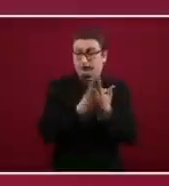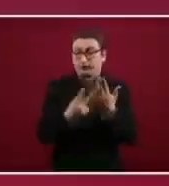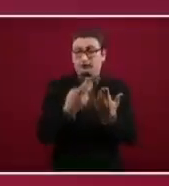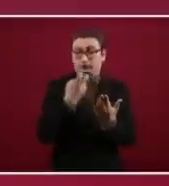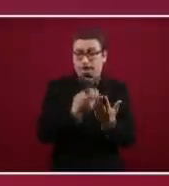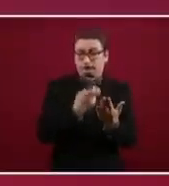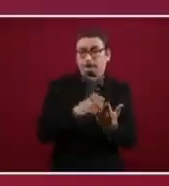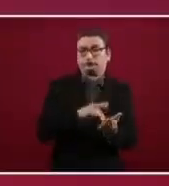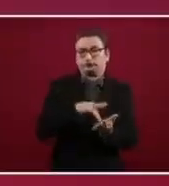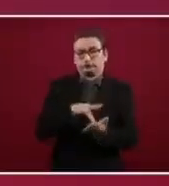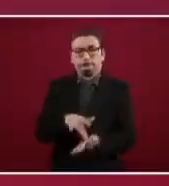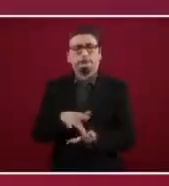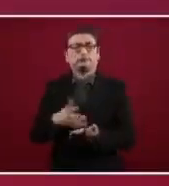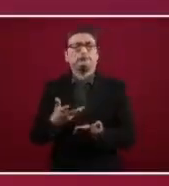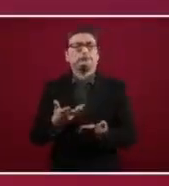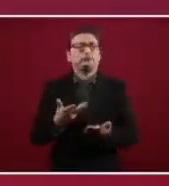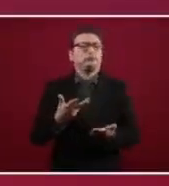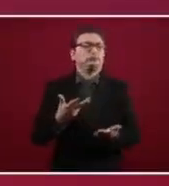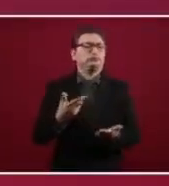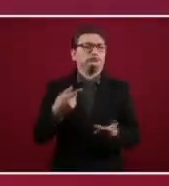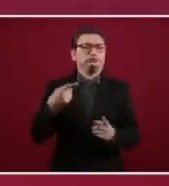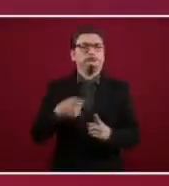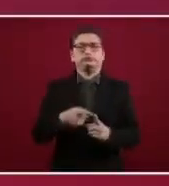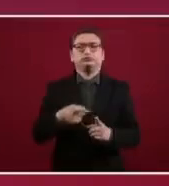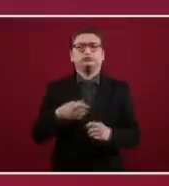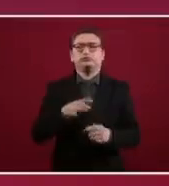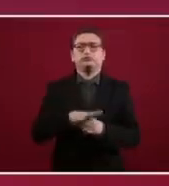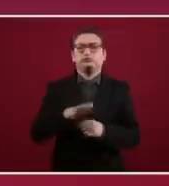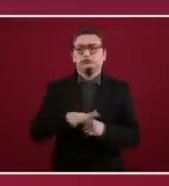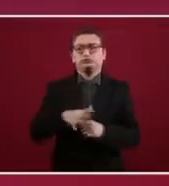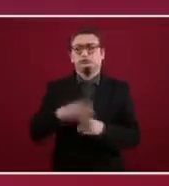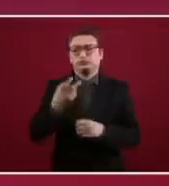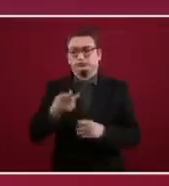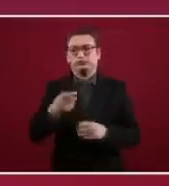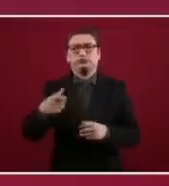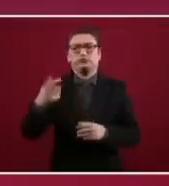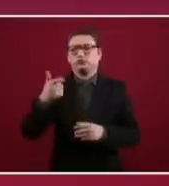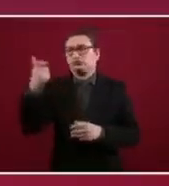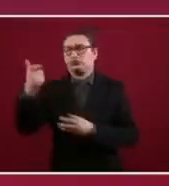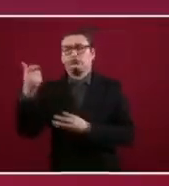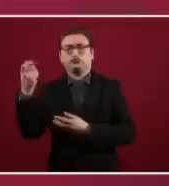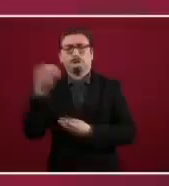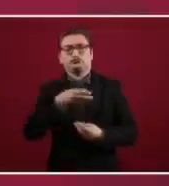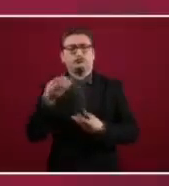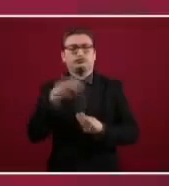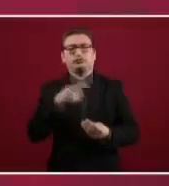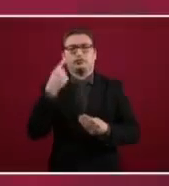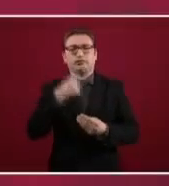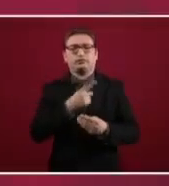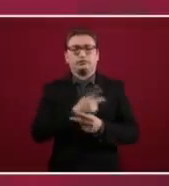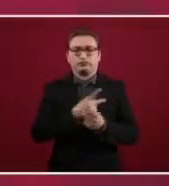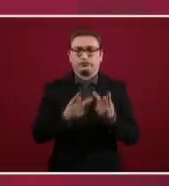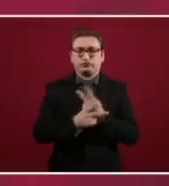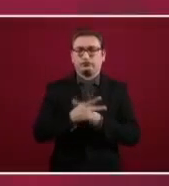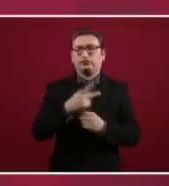incentivado esta esta actividad este uso productivo de los